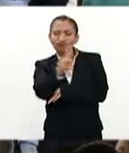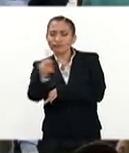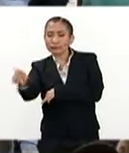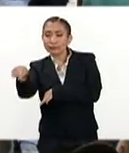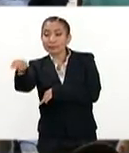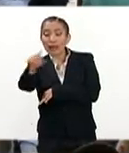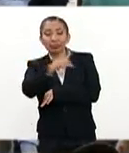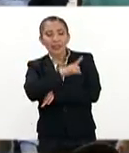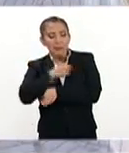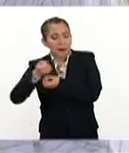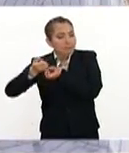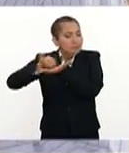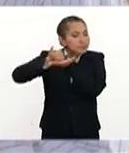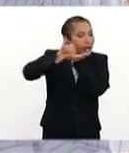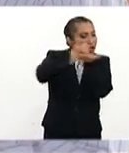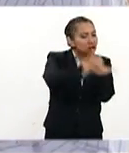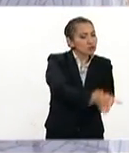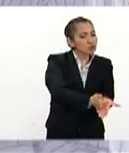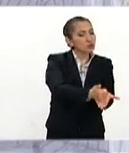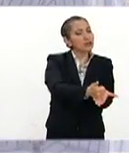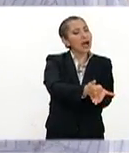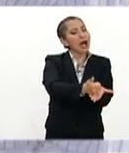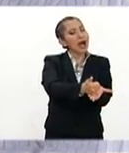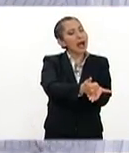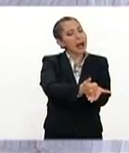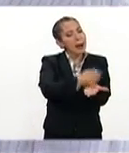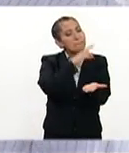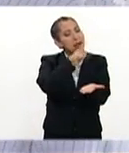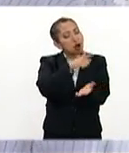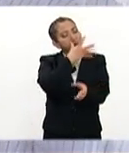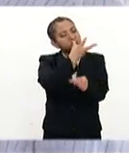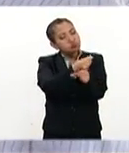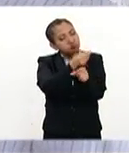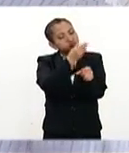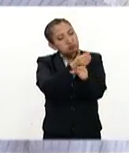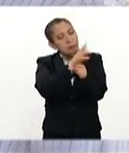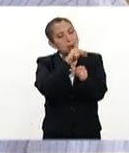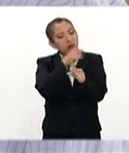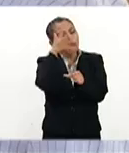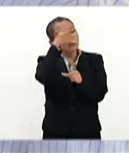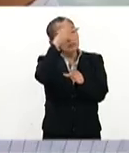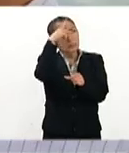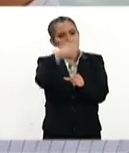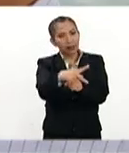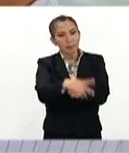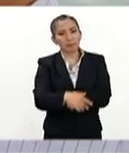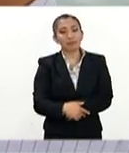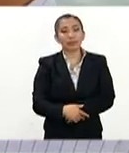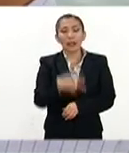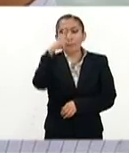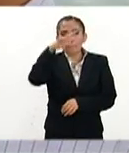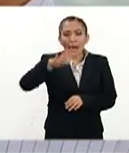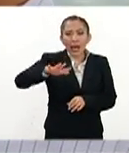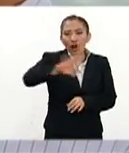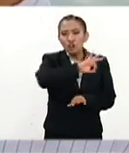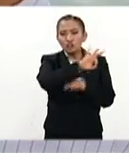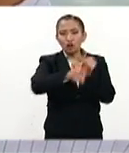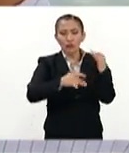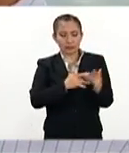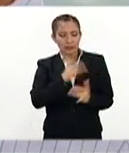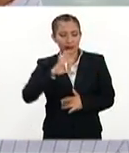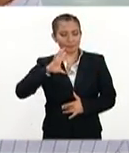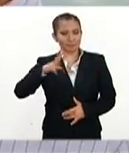siga contribuyendo a ir modelando una mejor nación. Un México del que todos nos